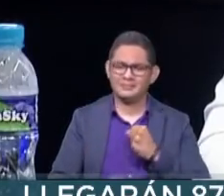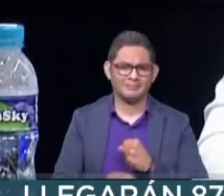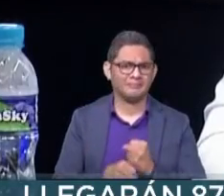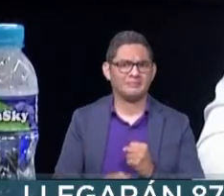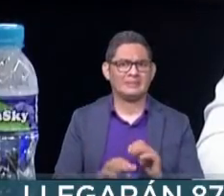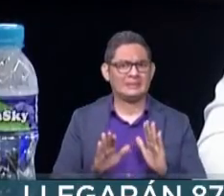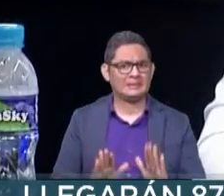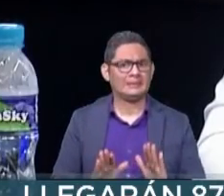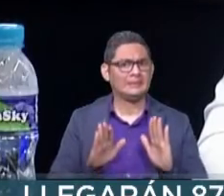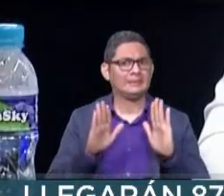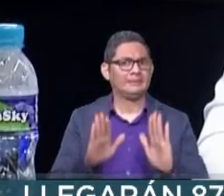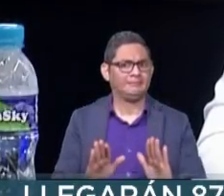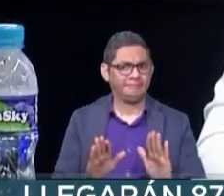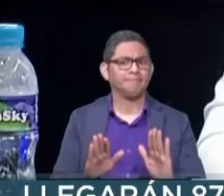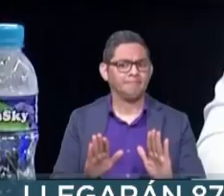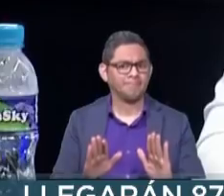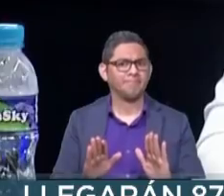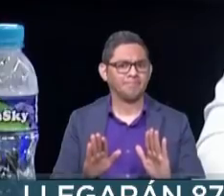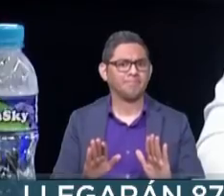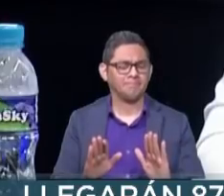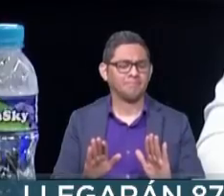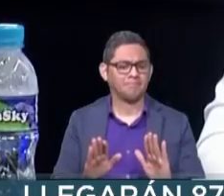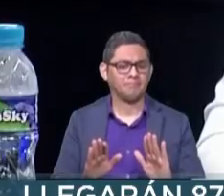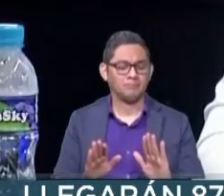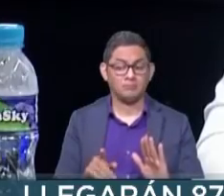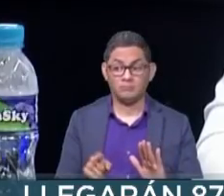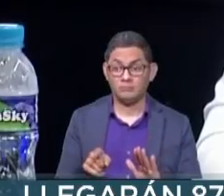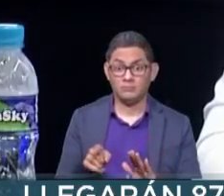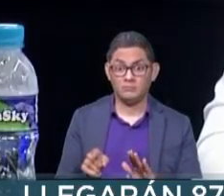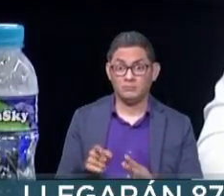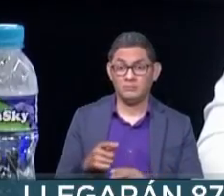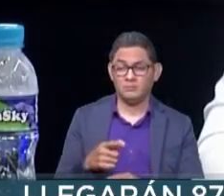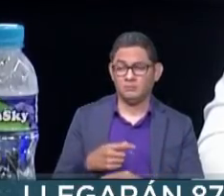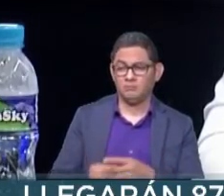va llegando la vacuna. Nosotros